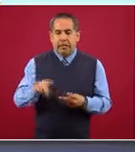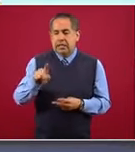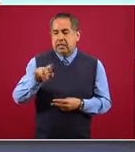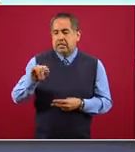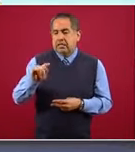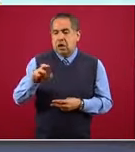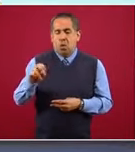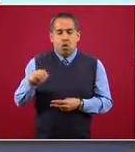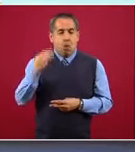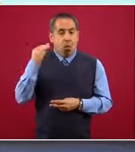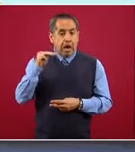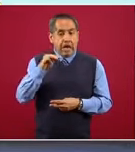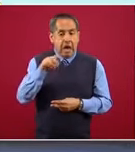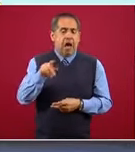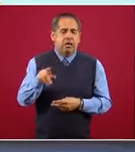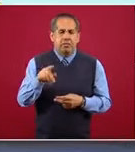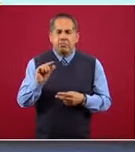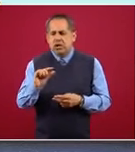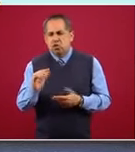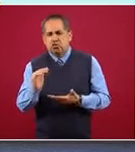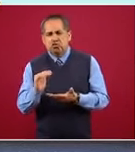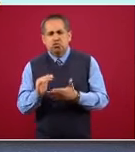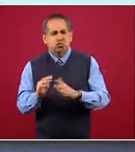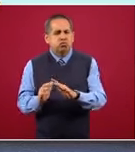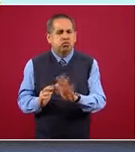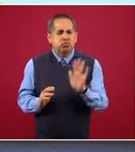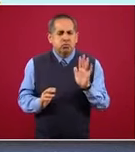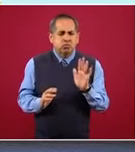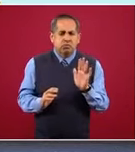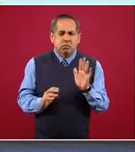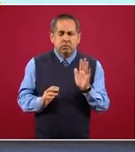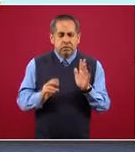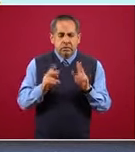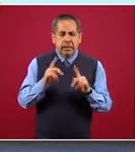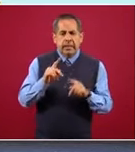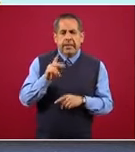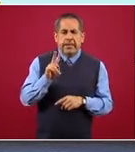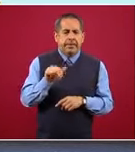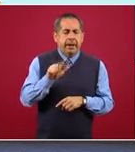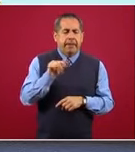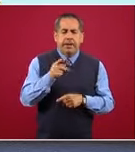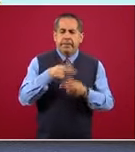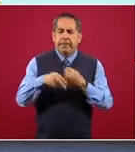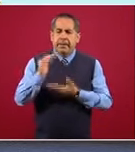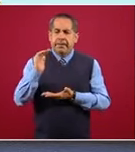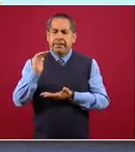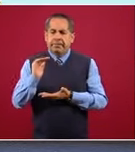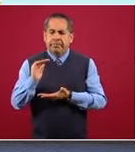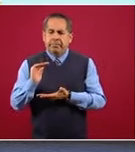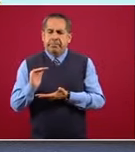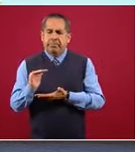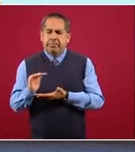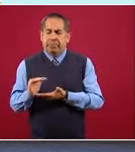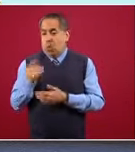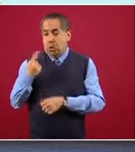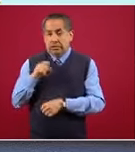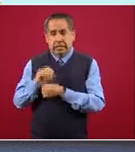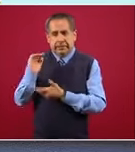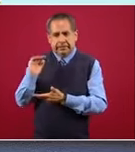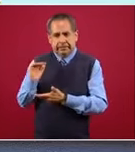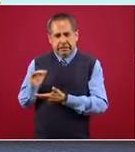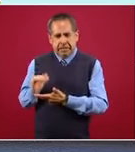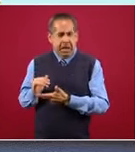Morelia, con menor transmisión, inclusive también con tendencias a la baja en las últimas semanas, por lo que